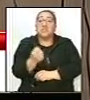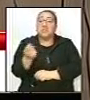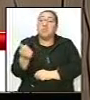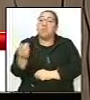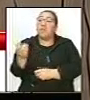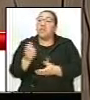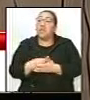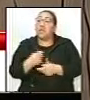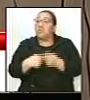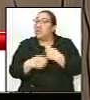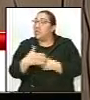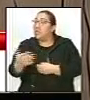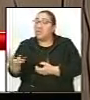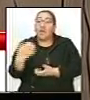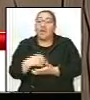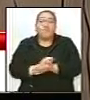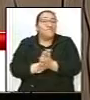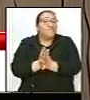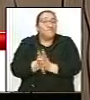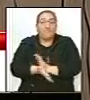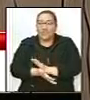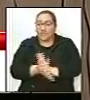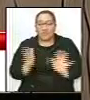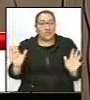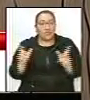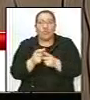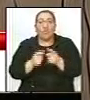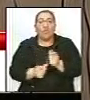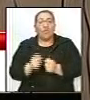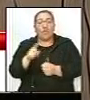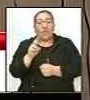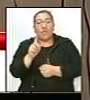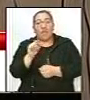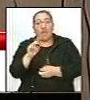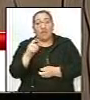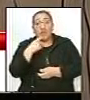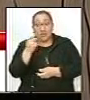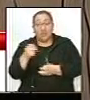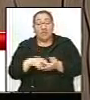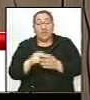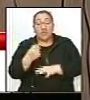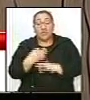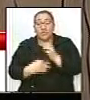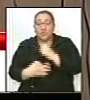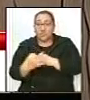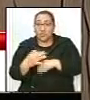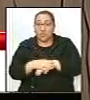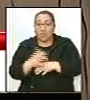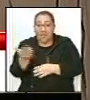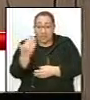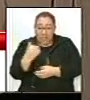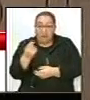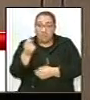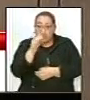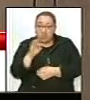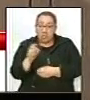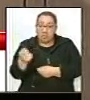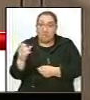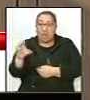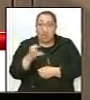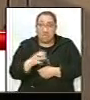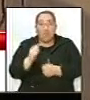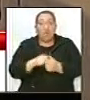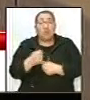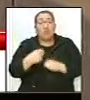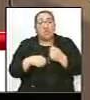Entonces quisiera que también en el pedido que ha hecho el congresista Sergio Dávila referente a un reordenamiento, una revisión